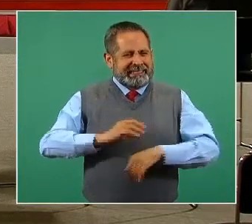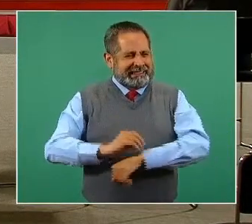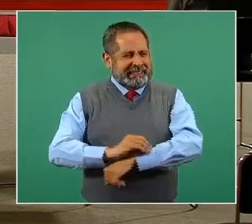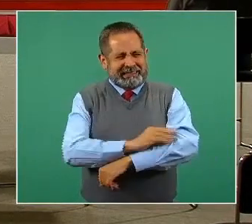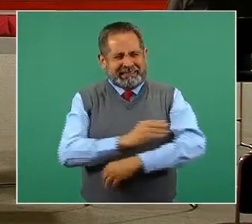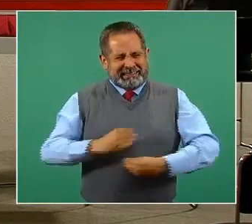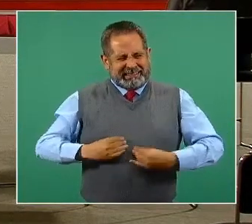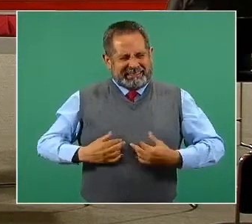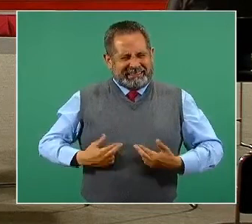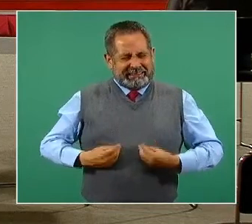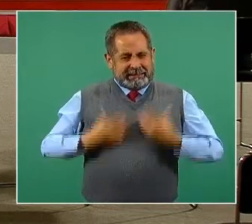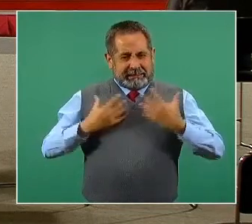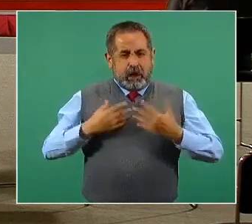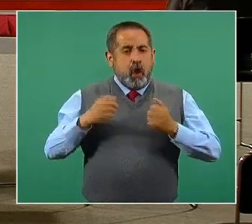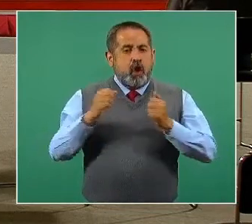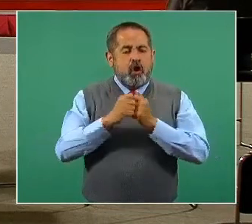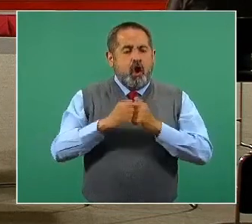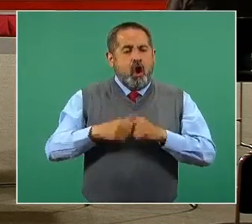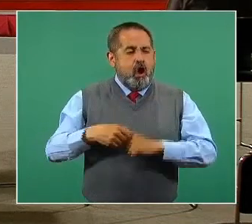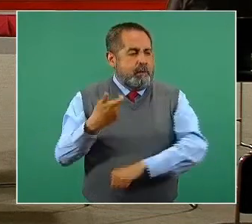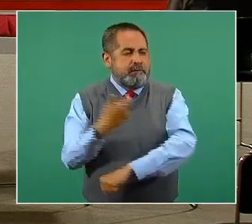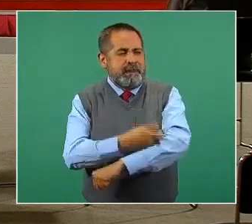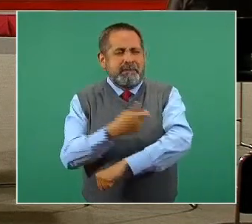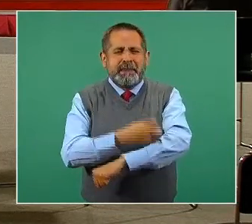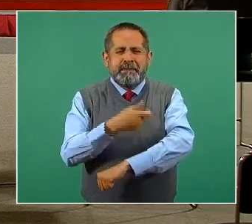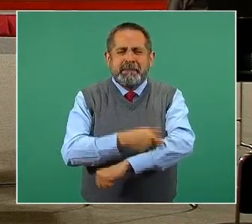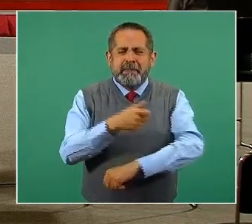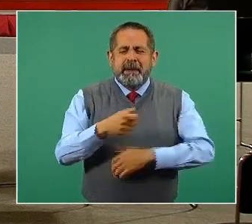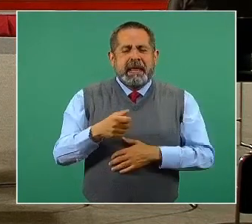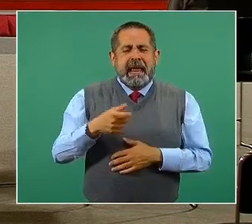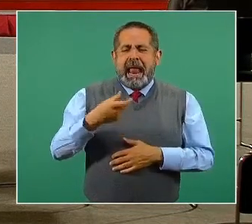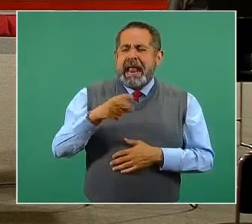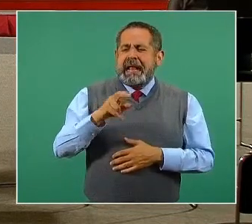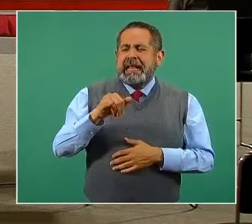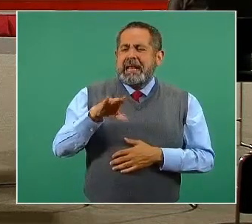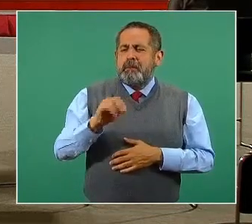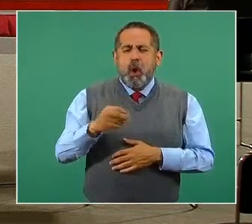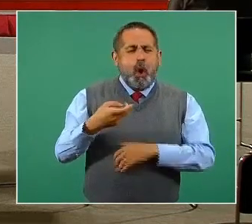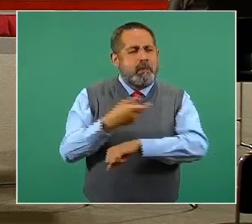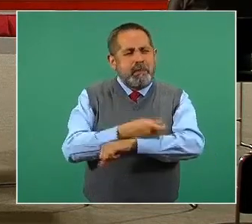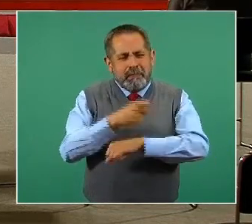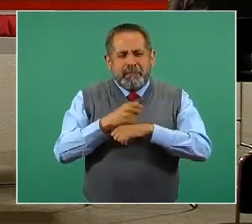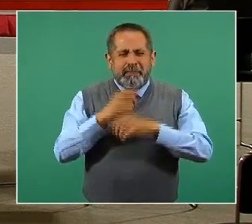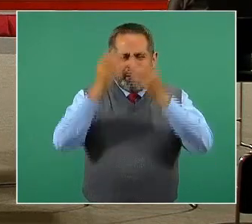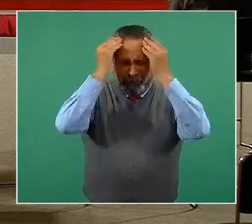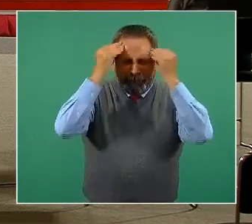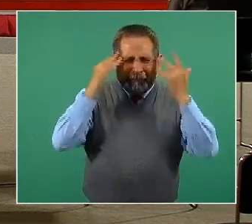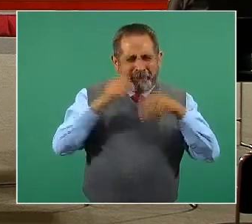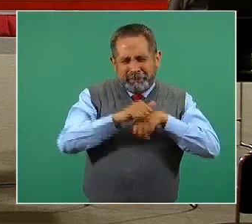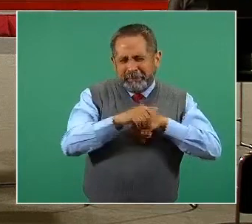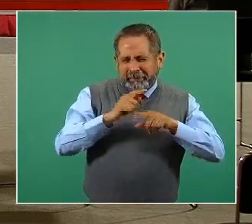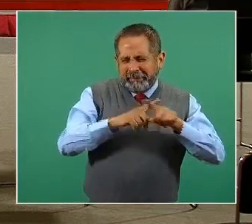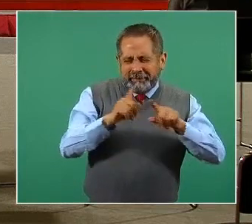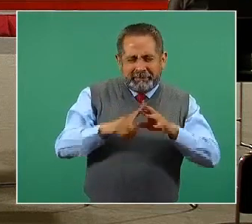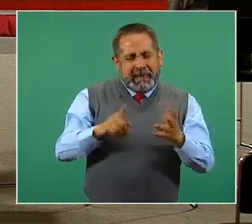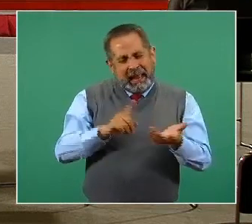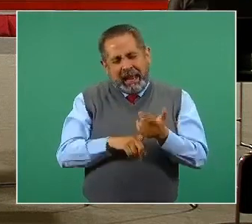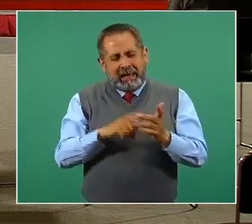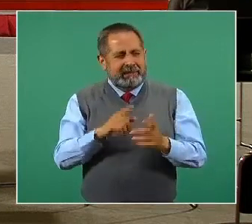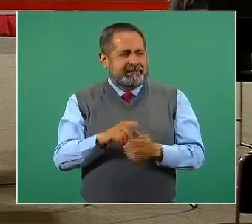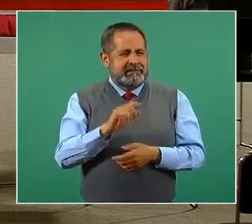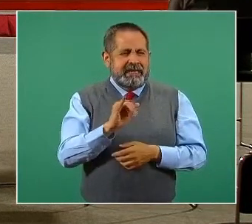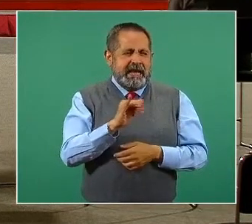sometidas a quimioterapia, particularmente quienes padecen cánceres sanguíneos, linfomas,